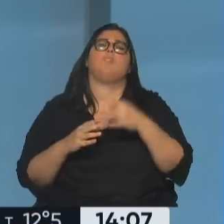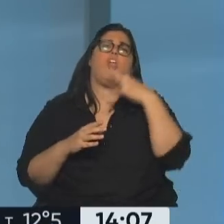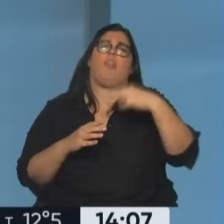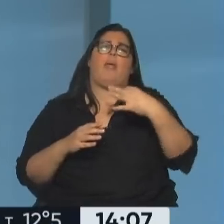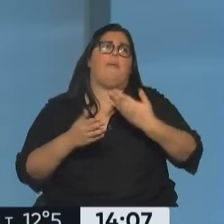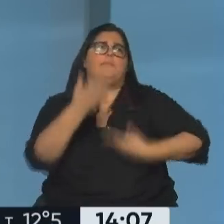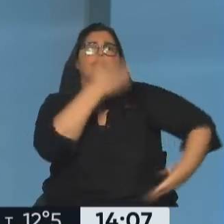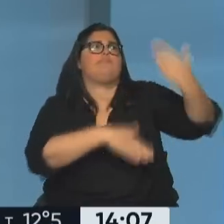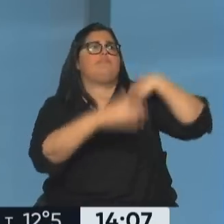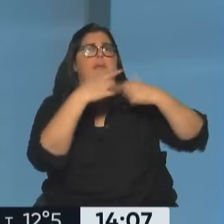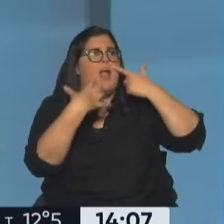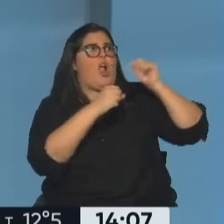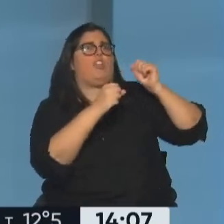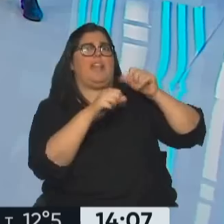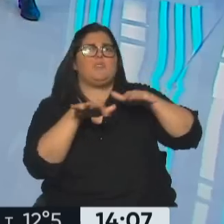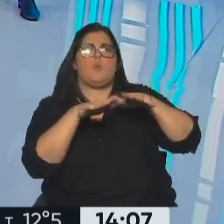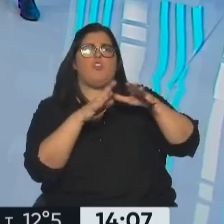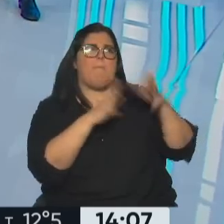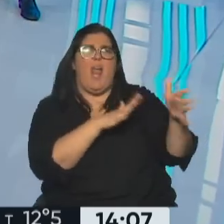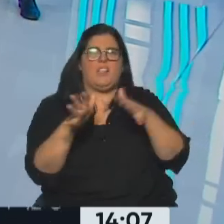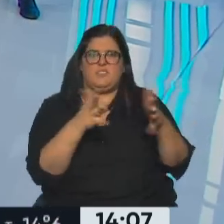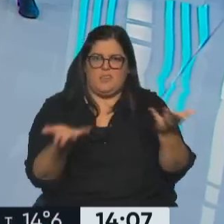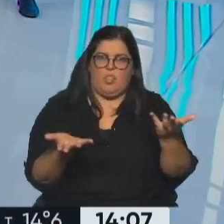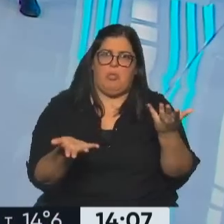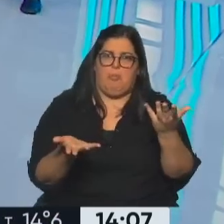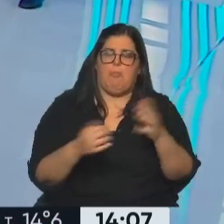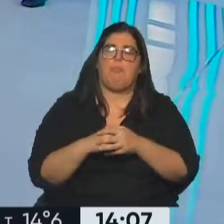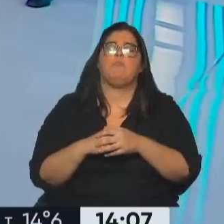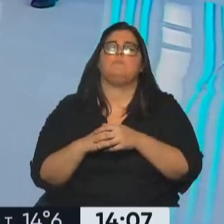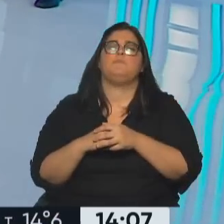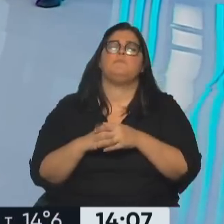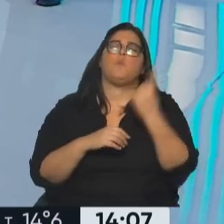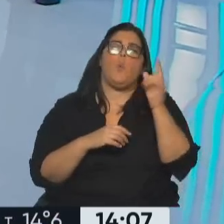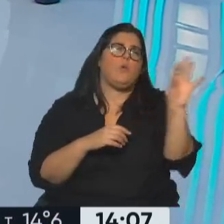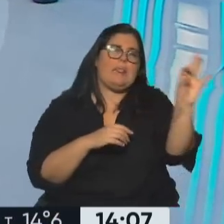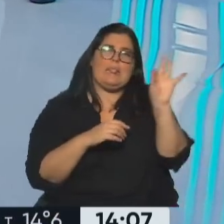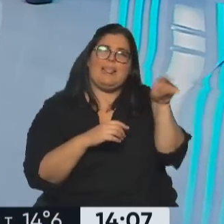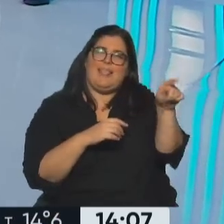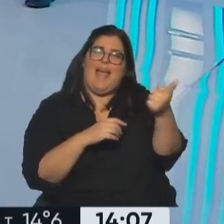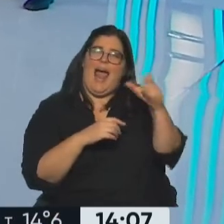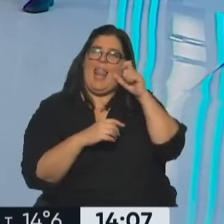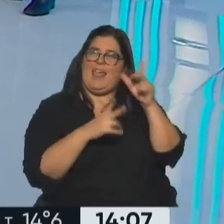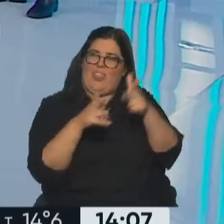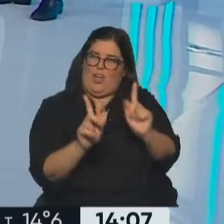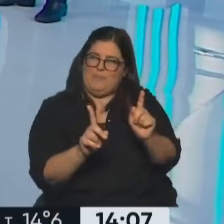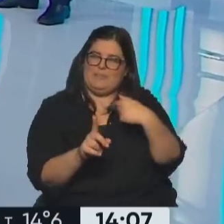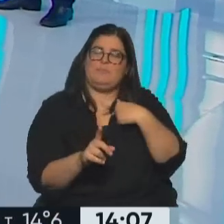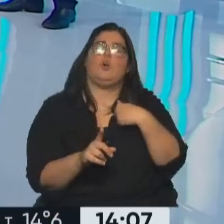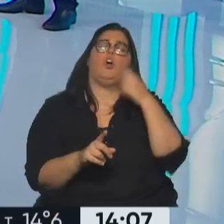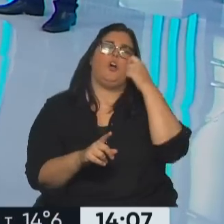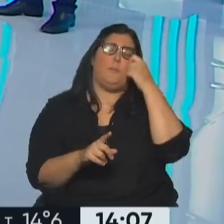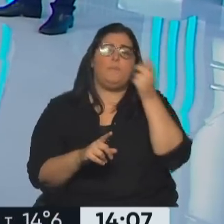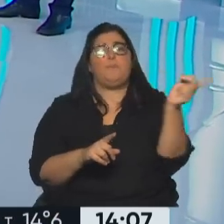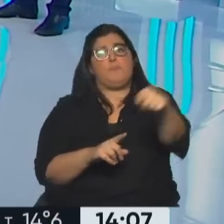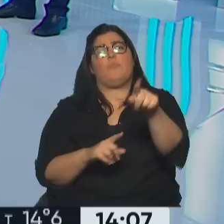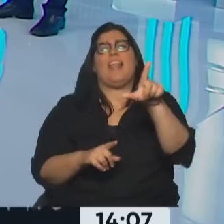alguna situación semejante. Yo quiero recoger lo que dice Ale, sin descartar lo que dijo